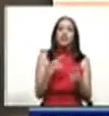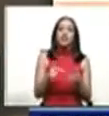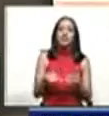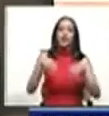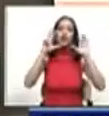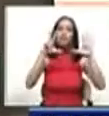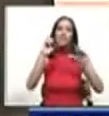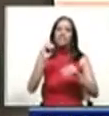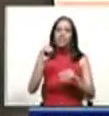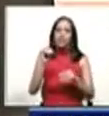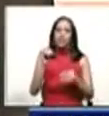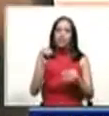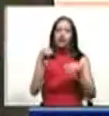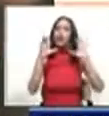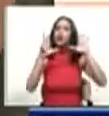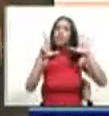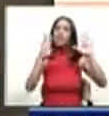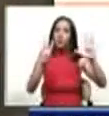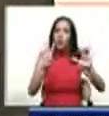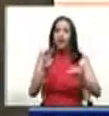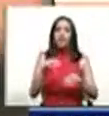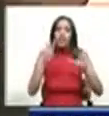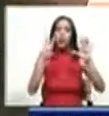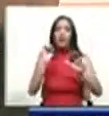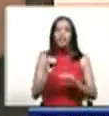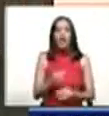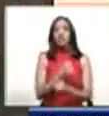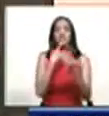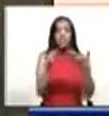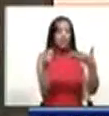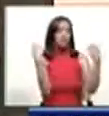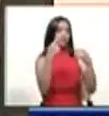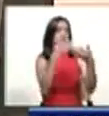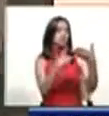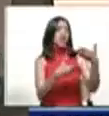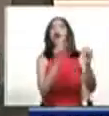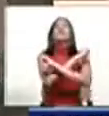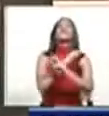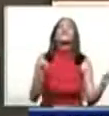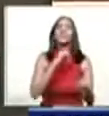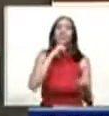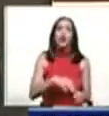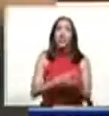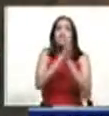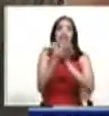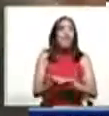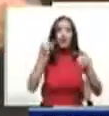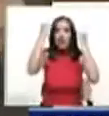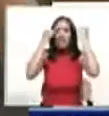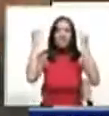90, el fin de la historia, el gran metarrelato es el neoliberalismo, se acabaron las ideologías,